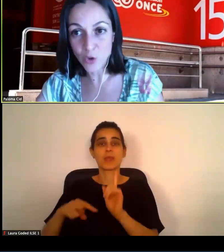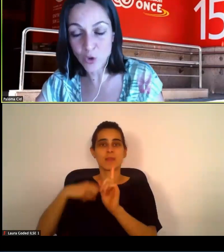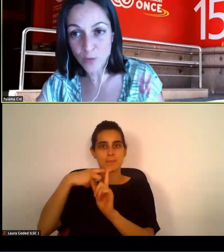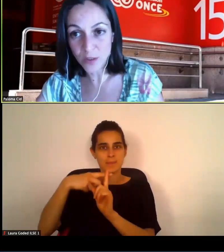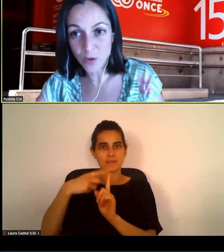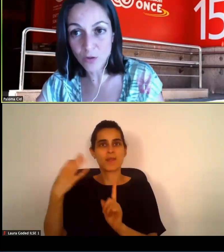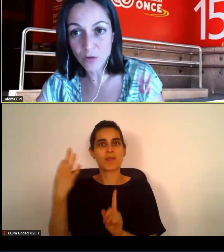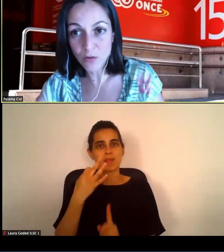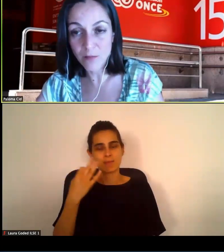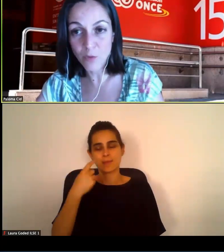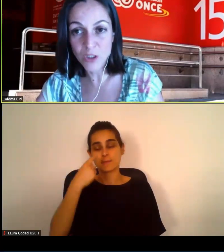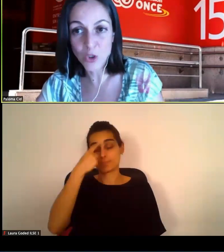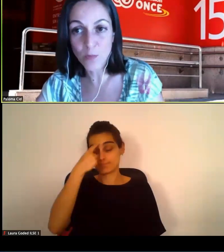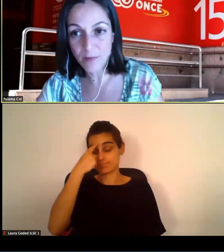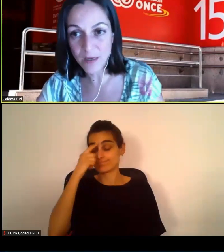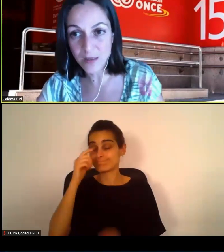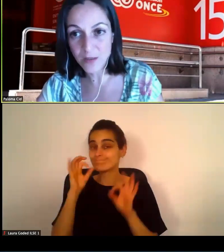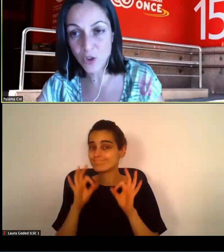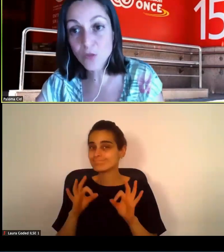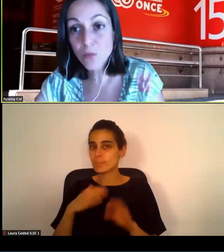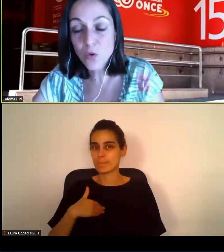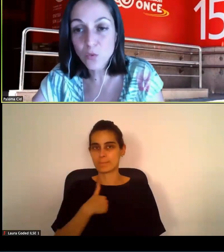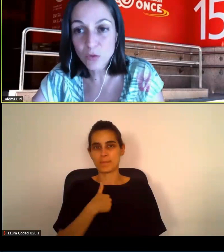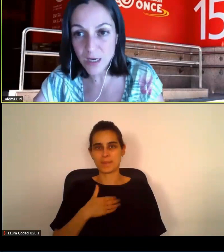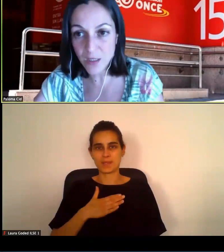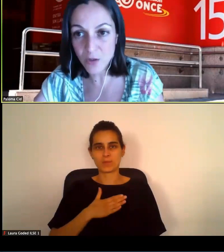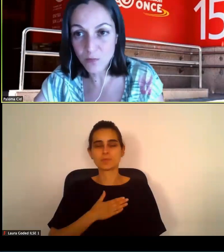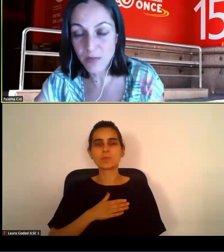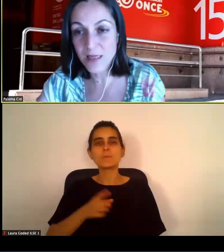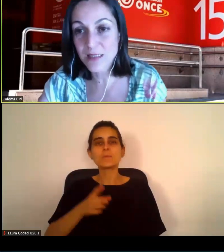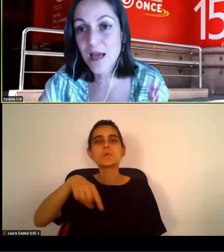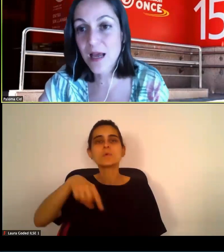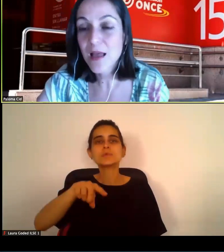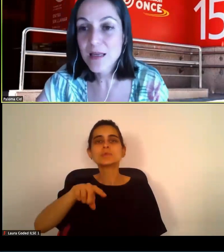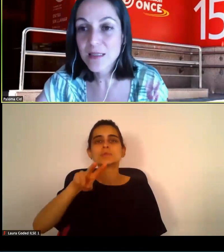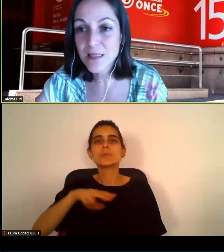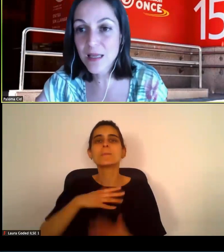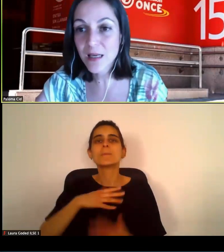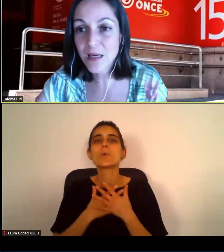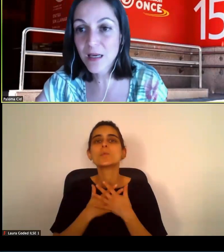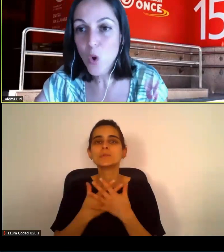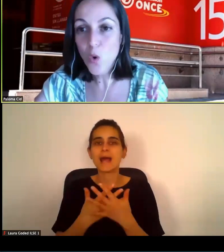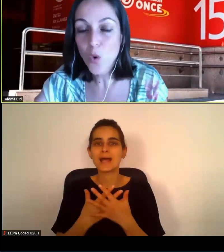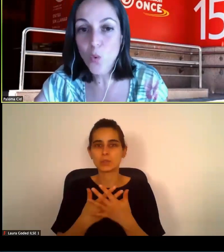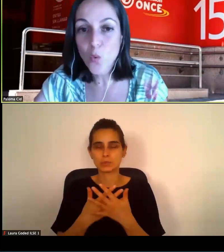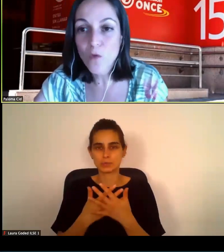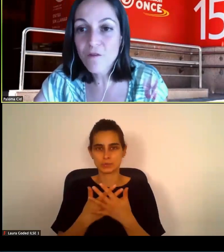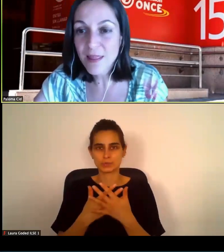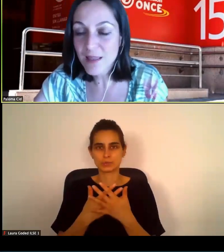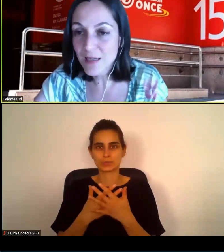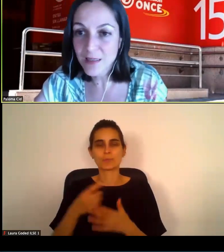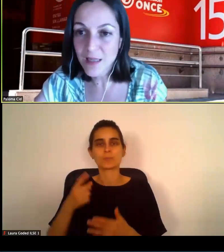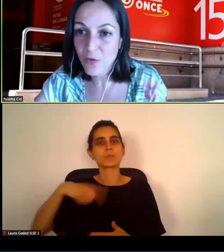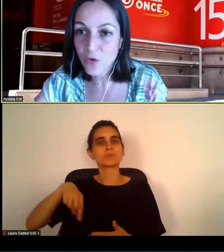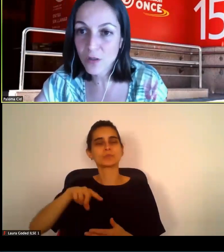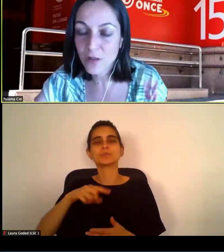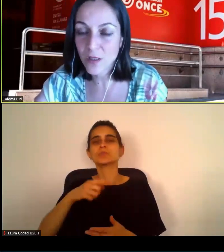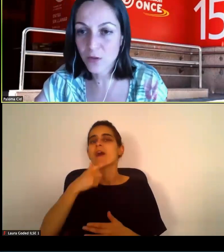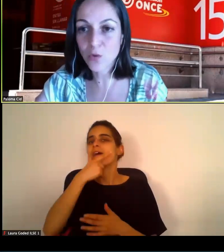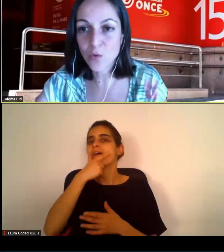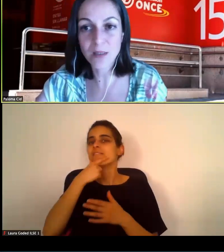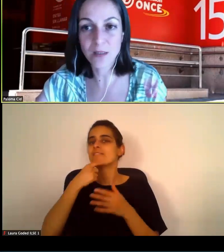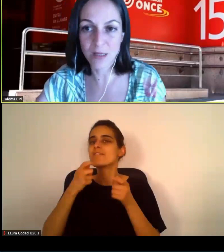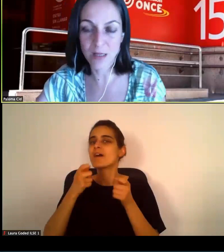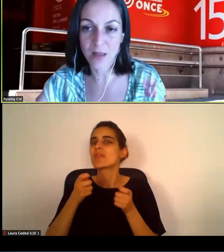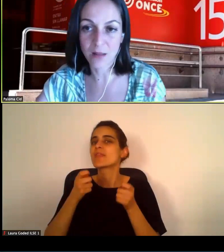esto, sobre todo en vuestro papel. Sois voluntarios, vais a ser un facilitador dentro